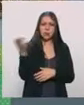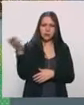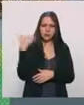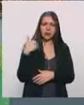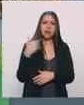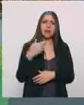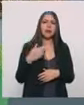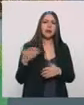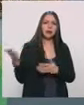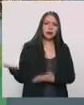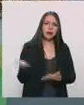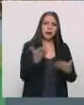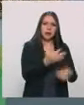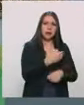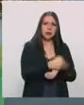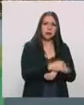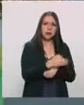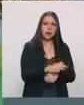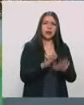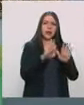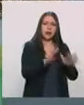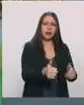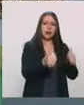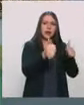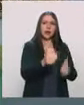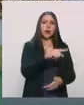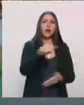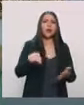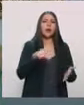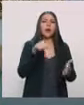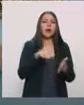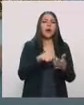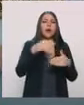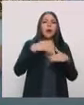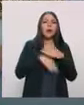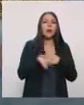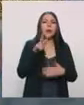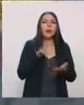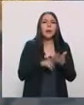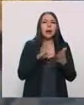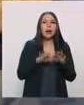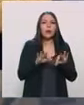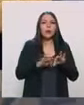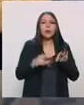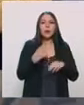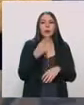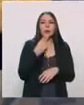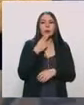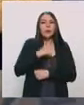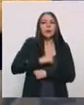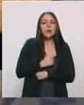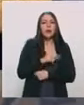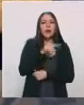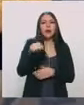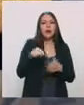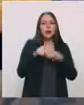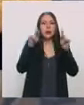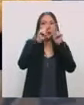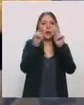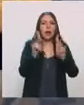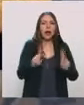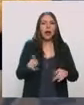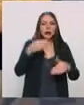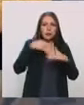el lugar donde guardaba su tesoro, en el palacio de Axayaca. Gran error, porque despertó